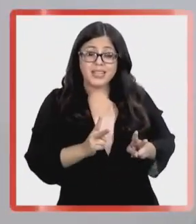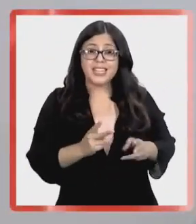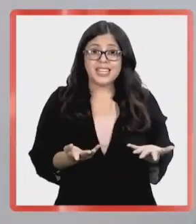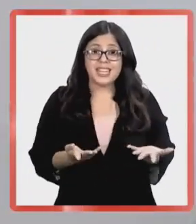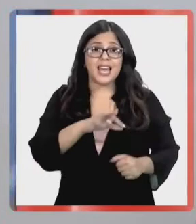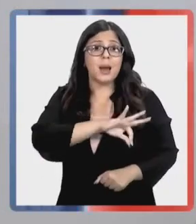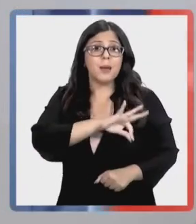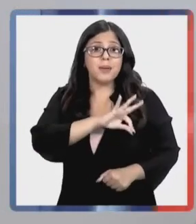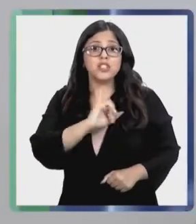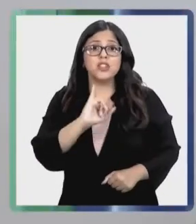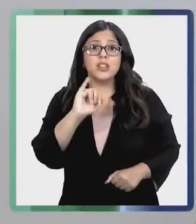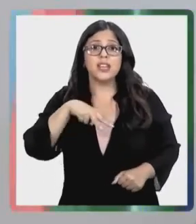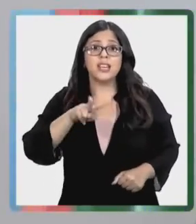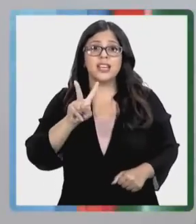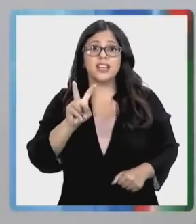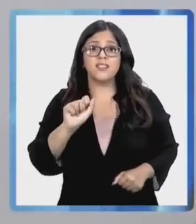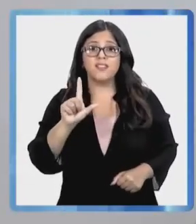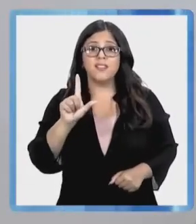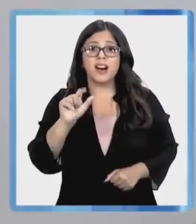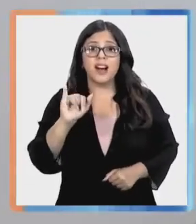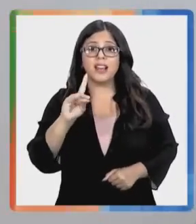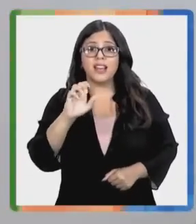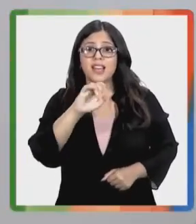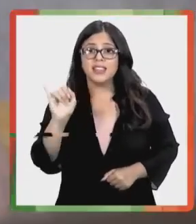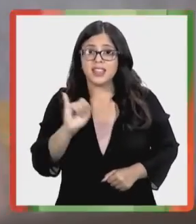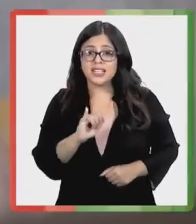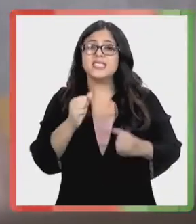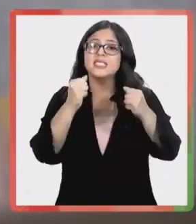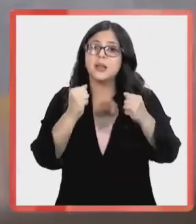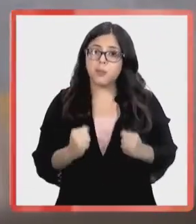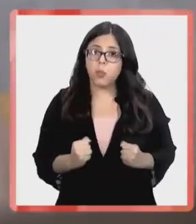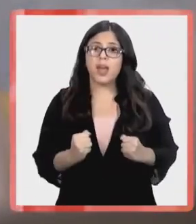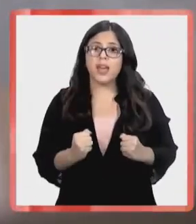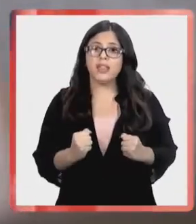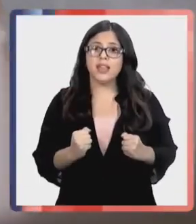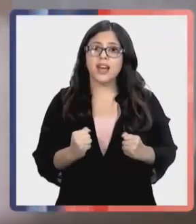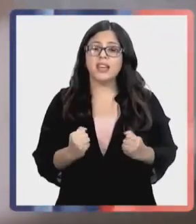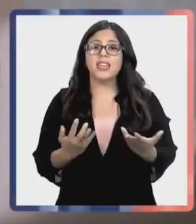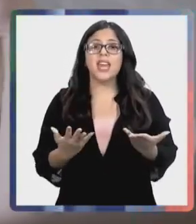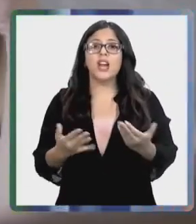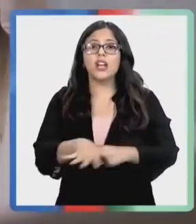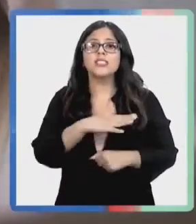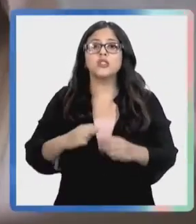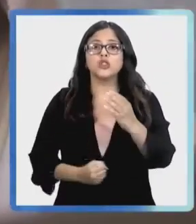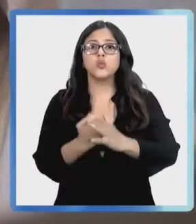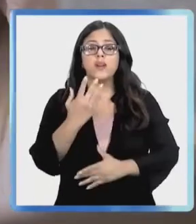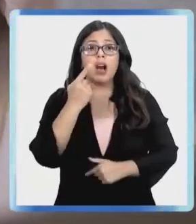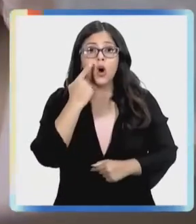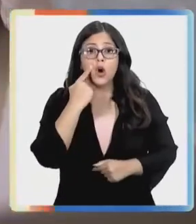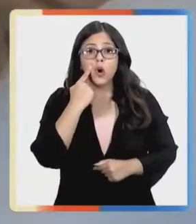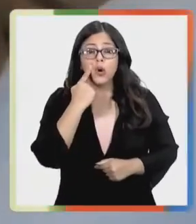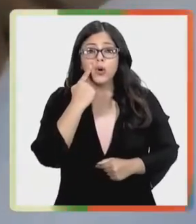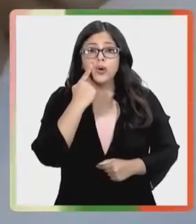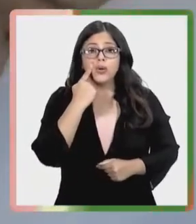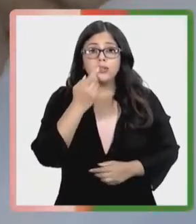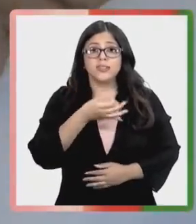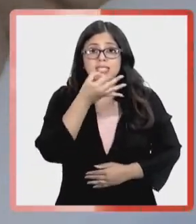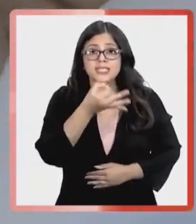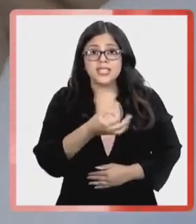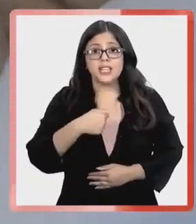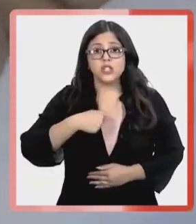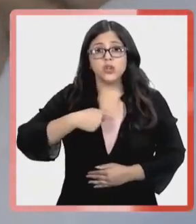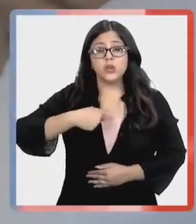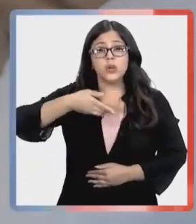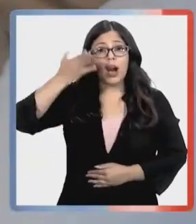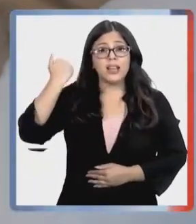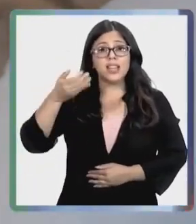ejemplo, sea también un hecho totalmente posible y viable en las condiciones nuevas. Quiero decirle, además, que yo me